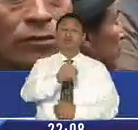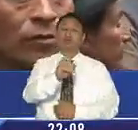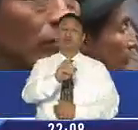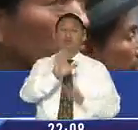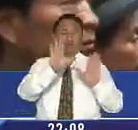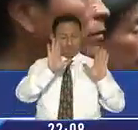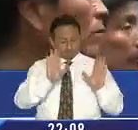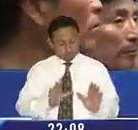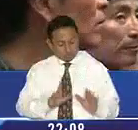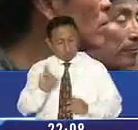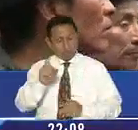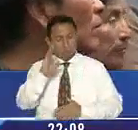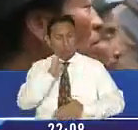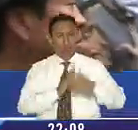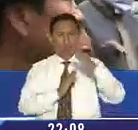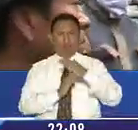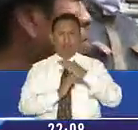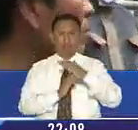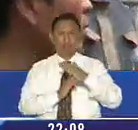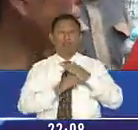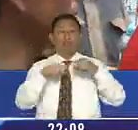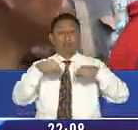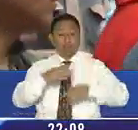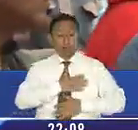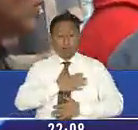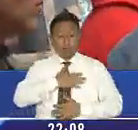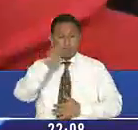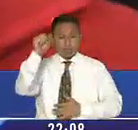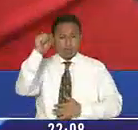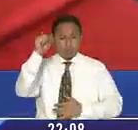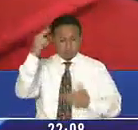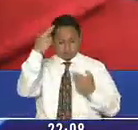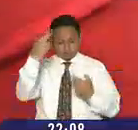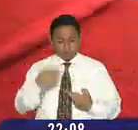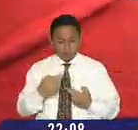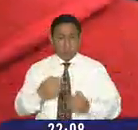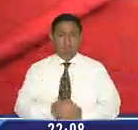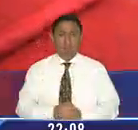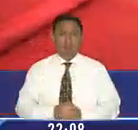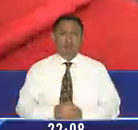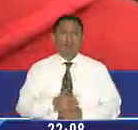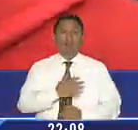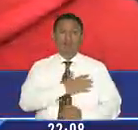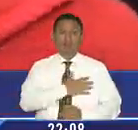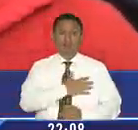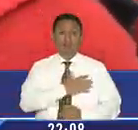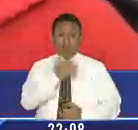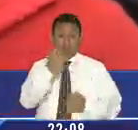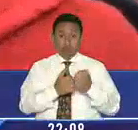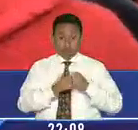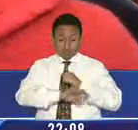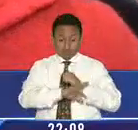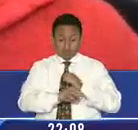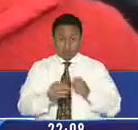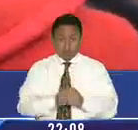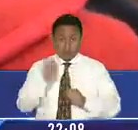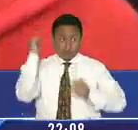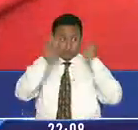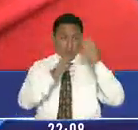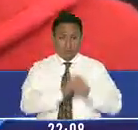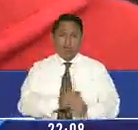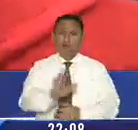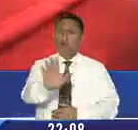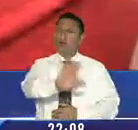nosotros necesitando la paz y reclamando nuestros derechos. Que nosotros no somos delincuentes, no hemos venido a dañar